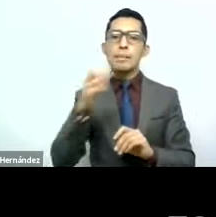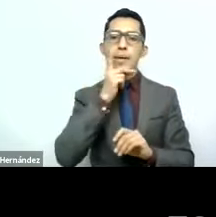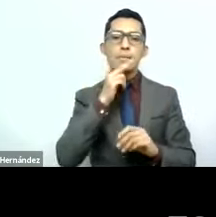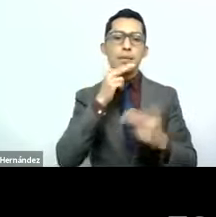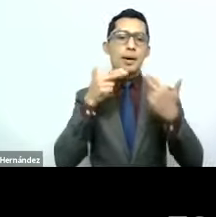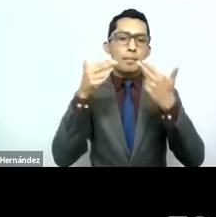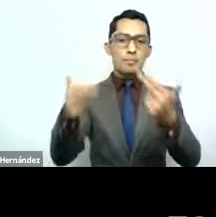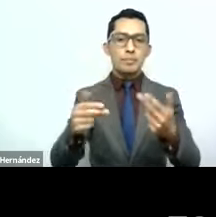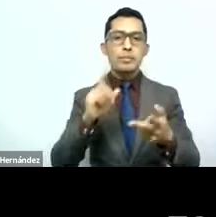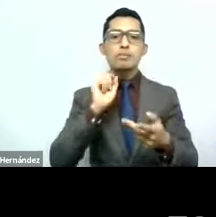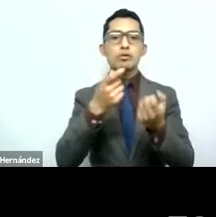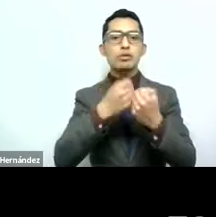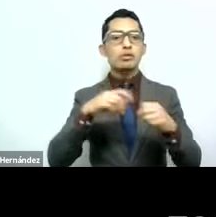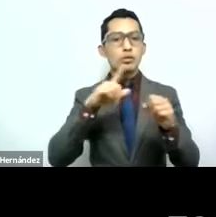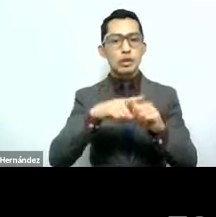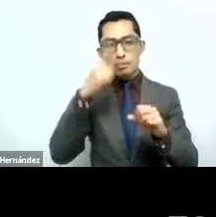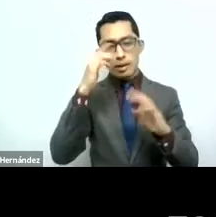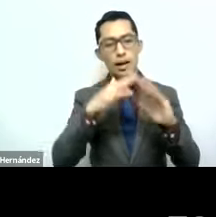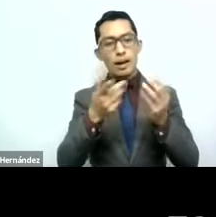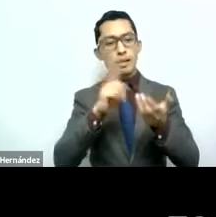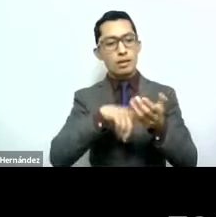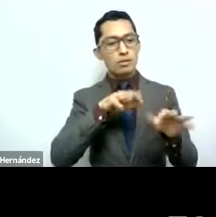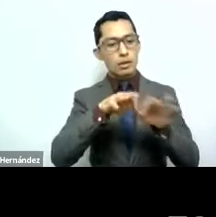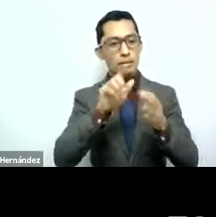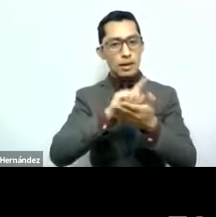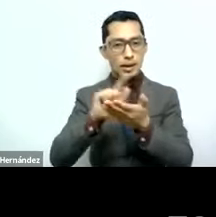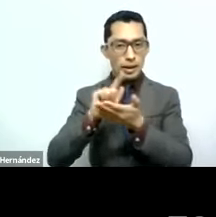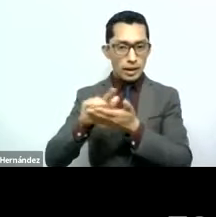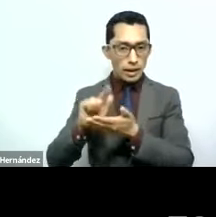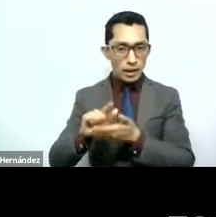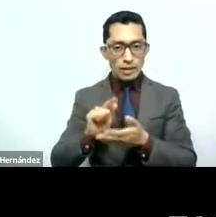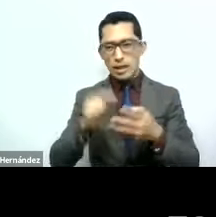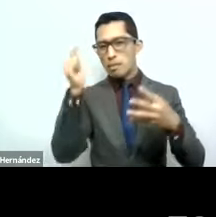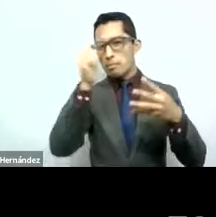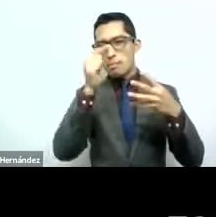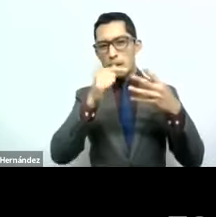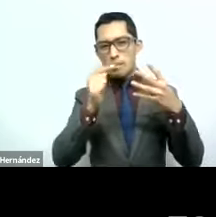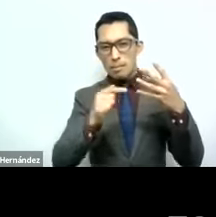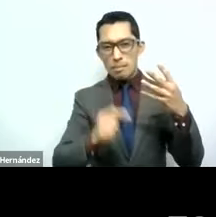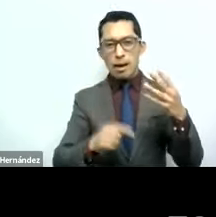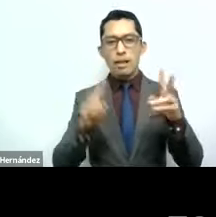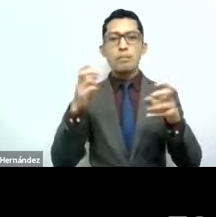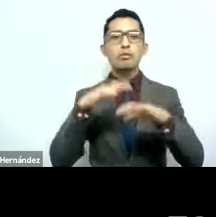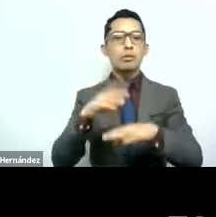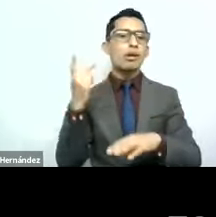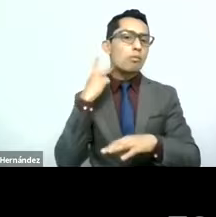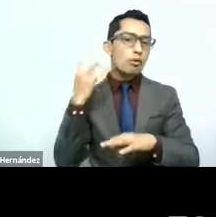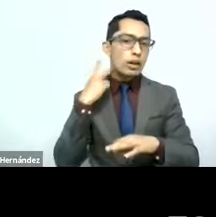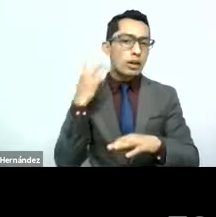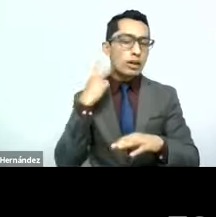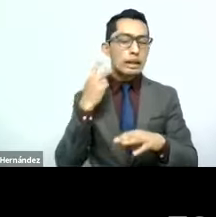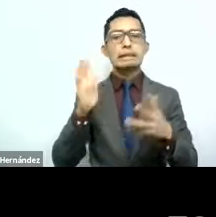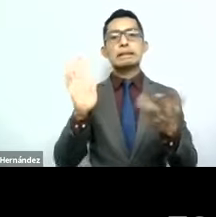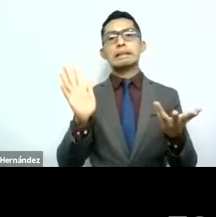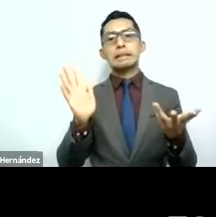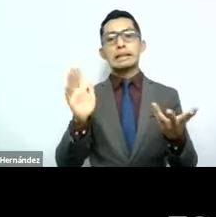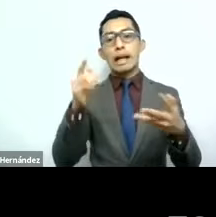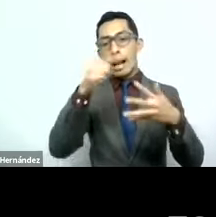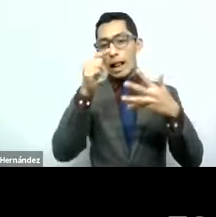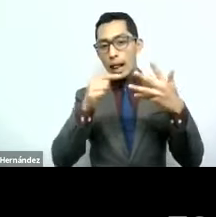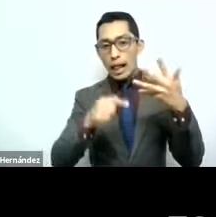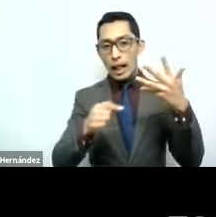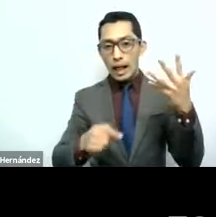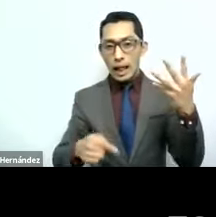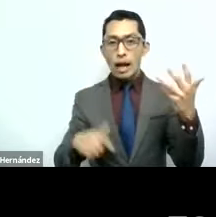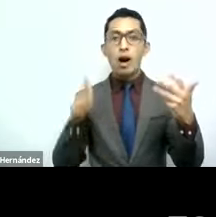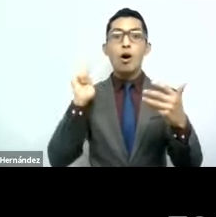las trabajadoras del hogar, en fin, en materia política. Así que bueno, espero que esto sirva como una introducción